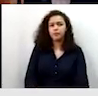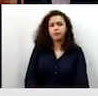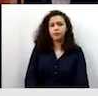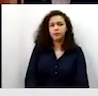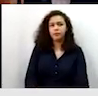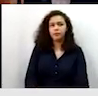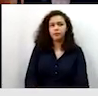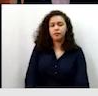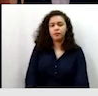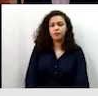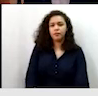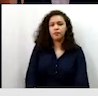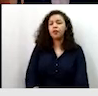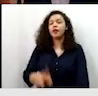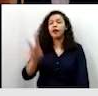A ver.